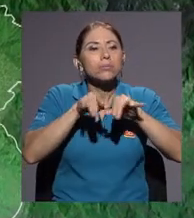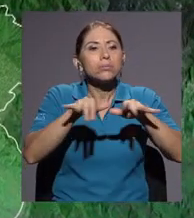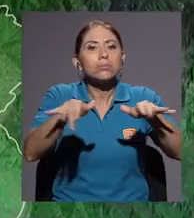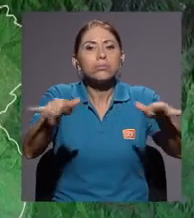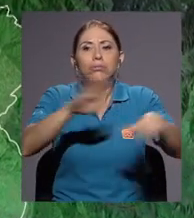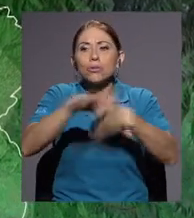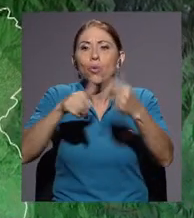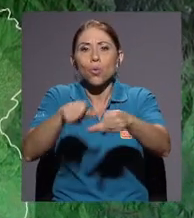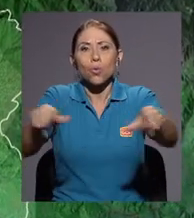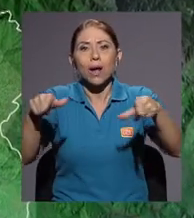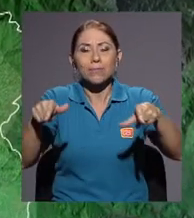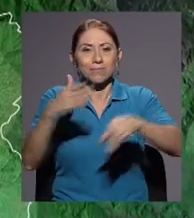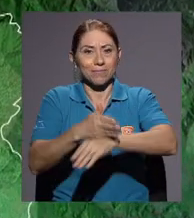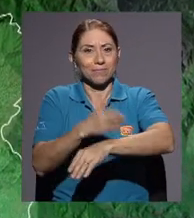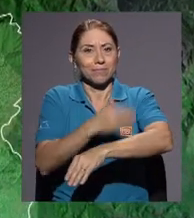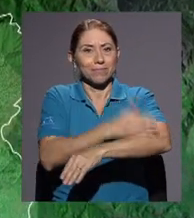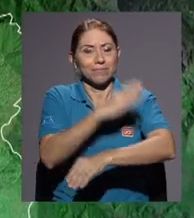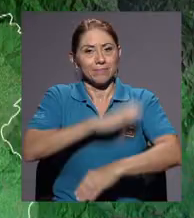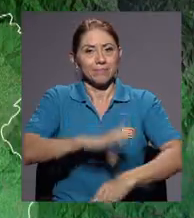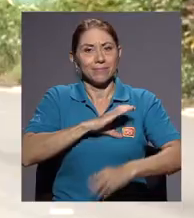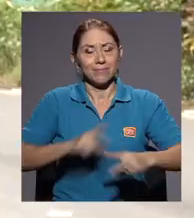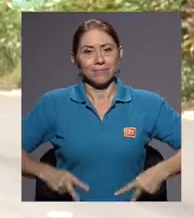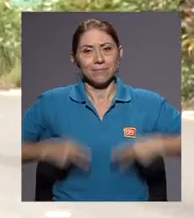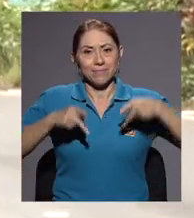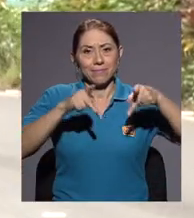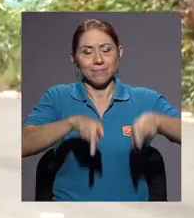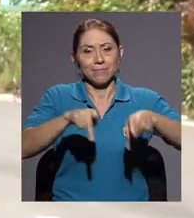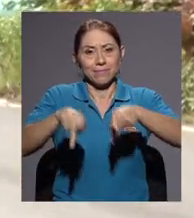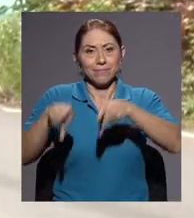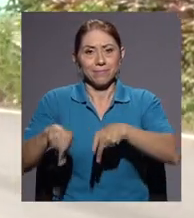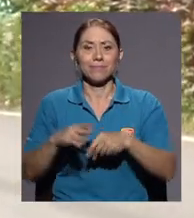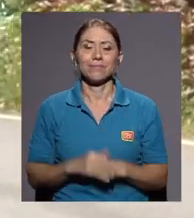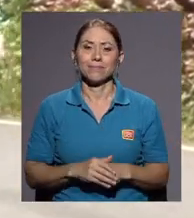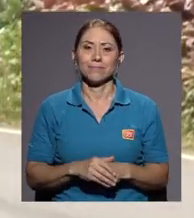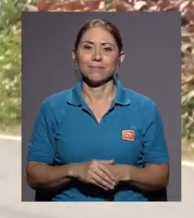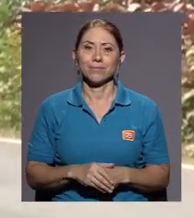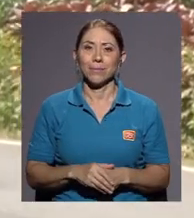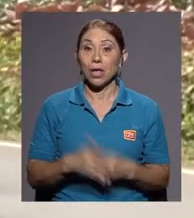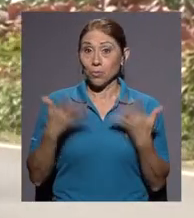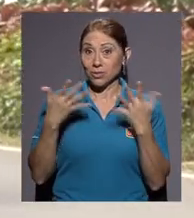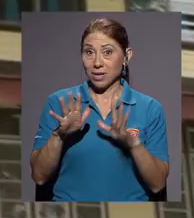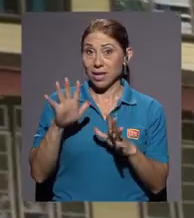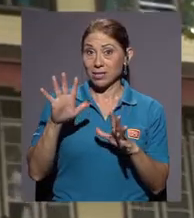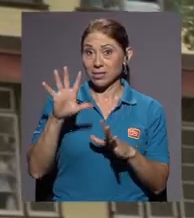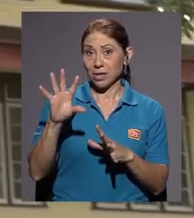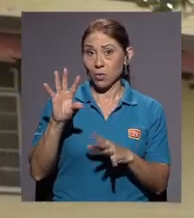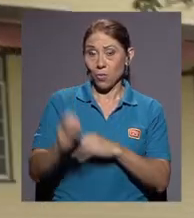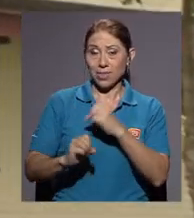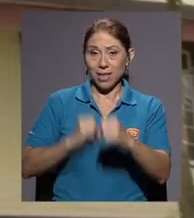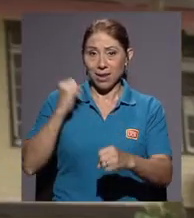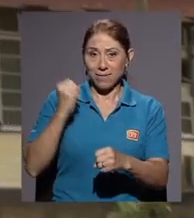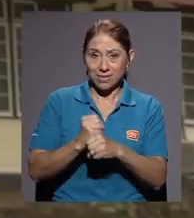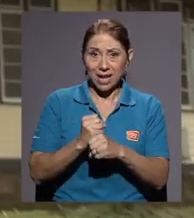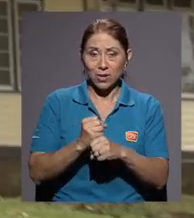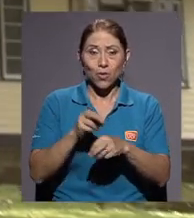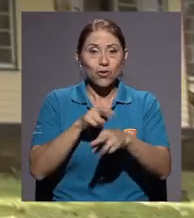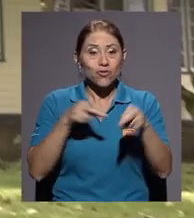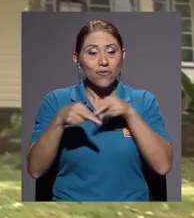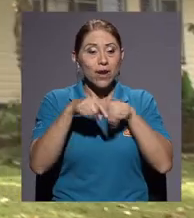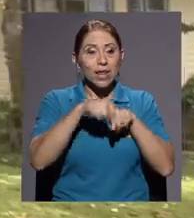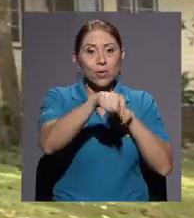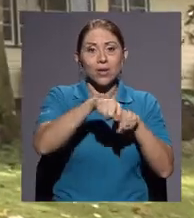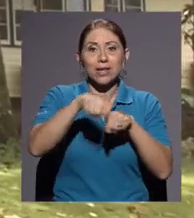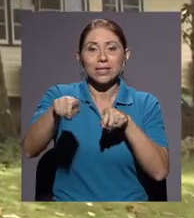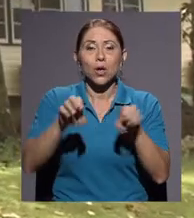la calidad de vida de la población. Como parte de este 50 aniversario de la regionalización de la educación